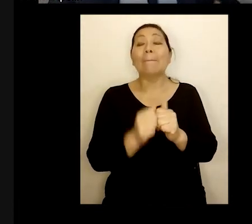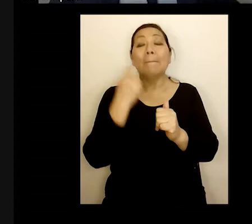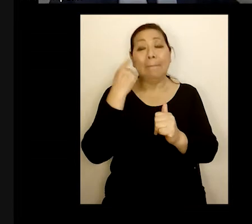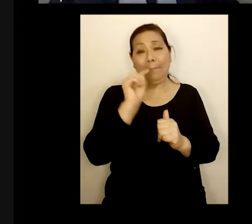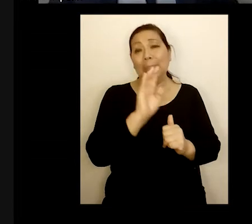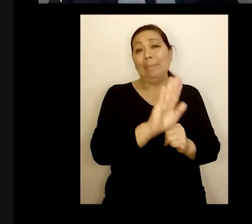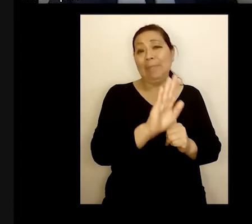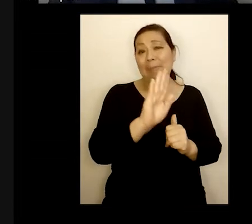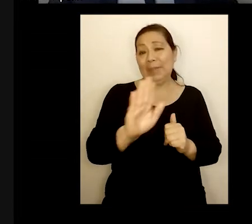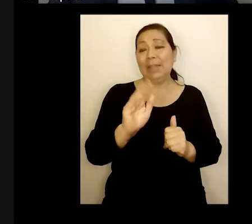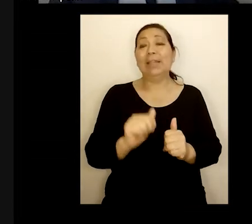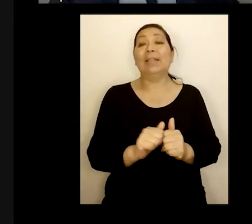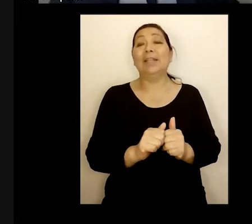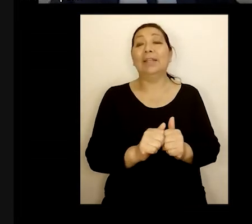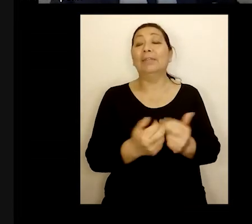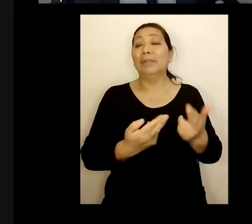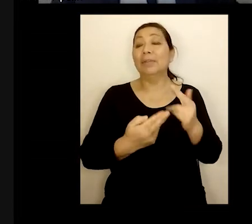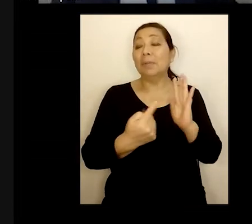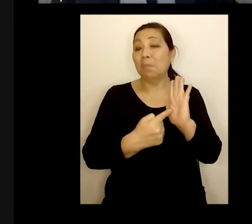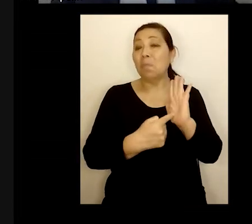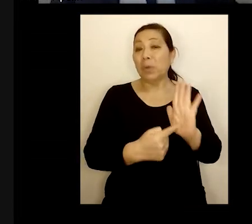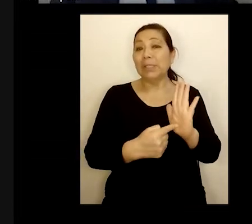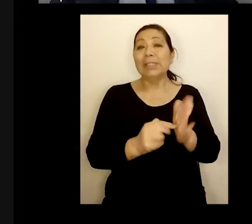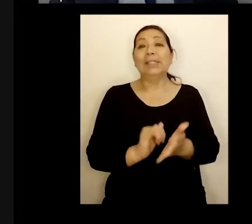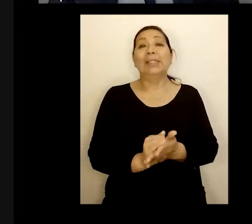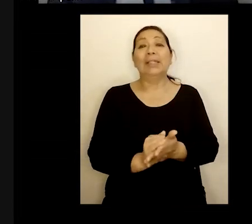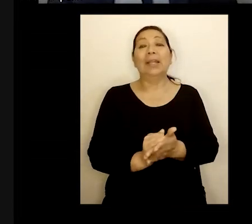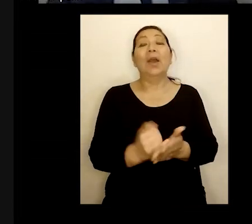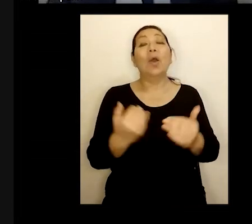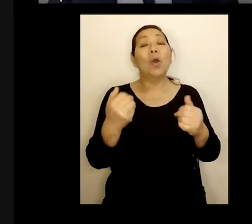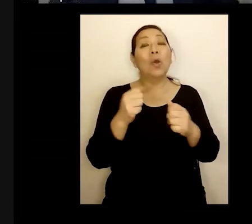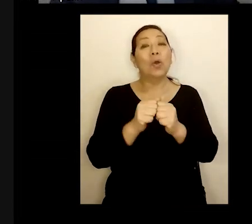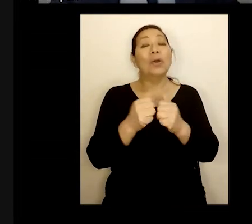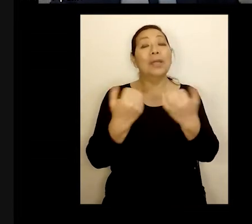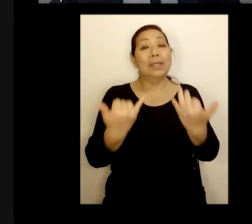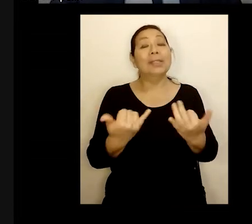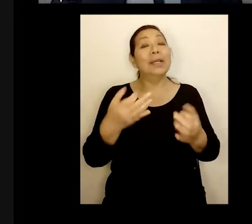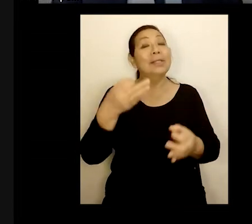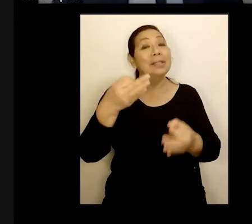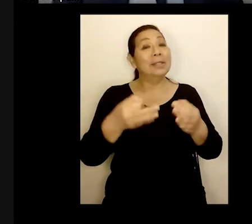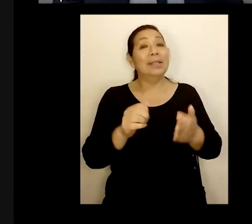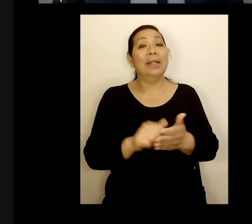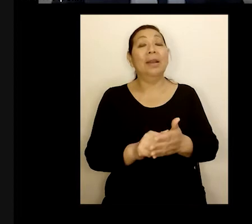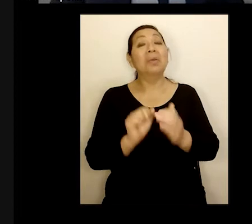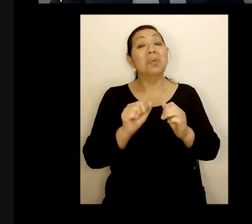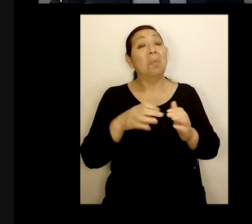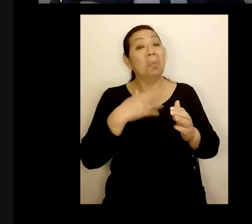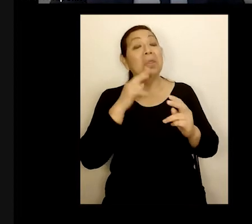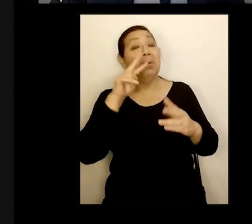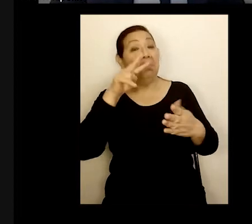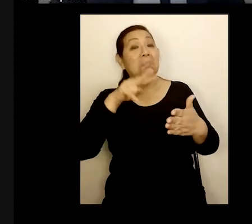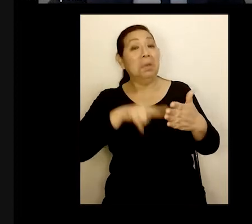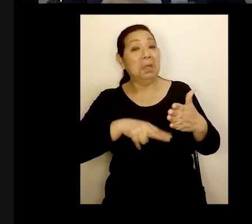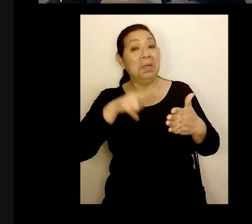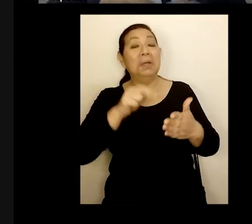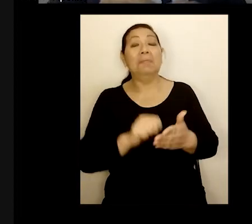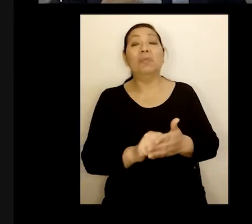Por ello, en su recurso de apelación contra esta sentencia, si uno puede